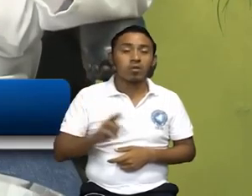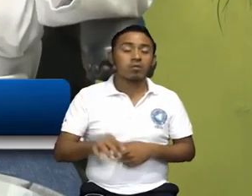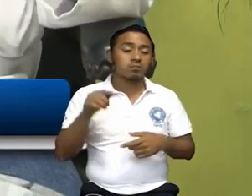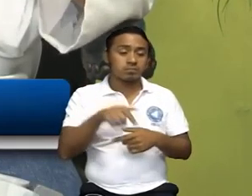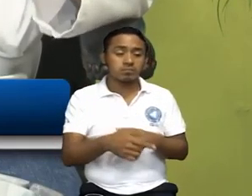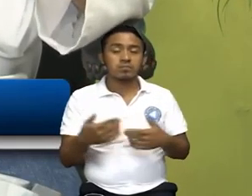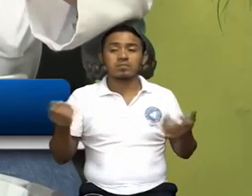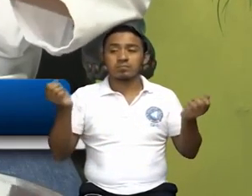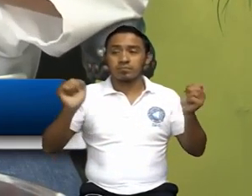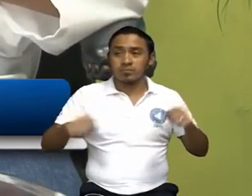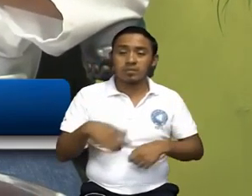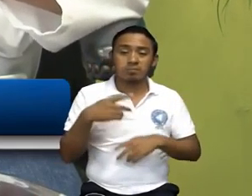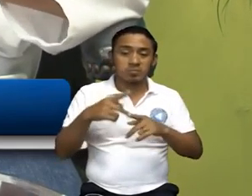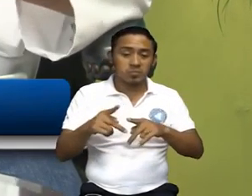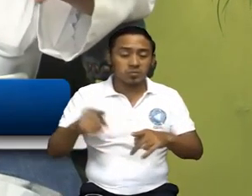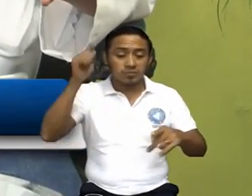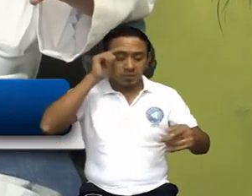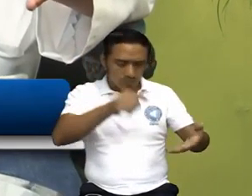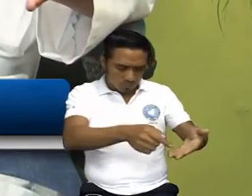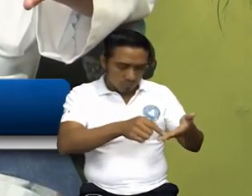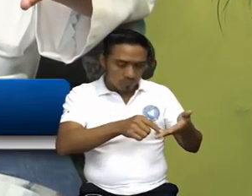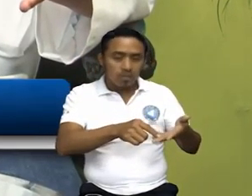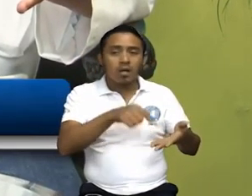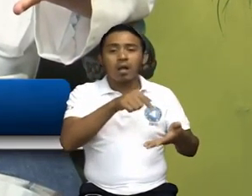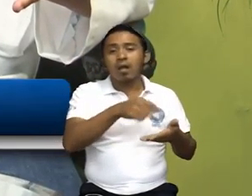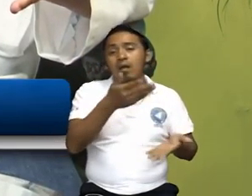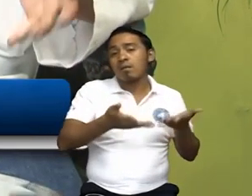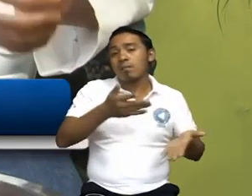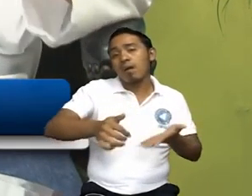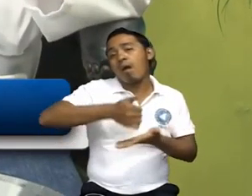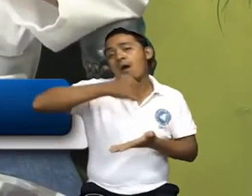manera accidental tomado por una persona creyendo de que sea